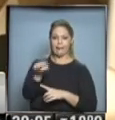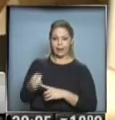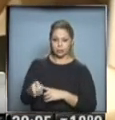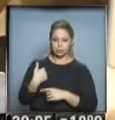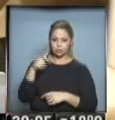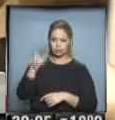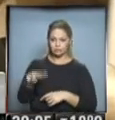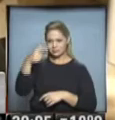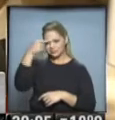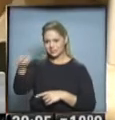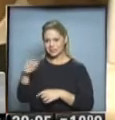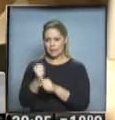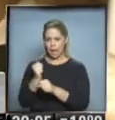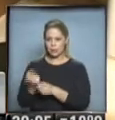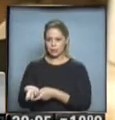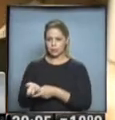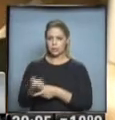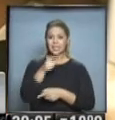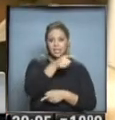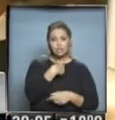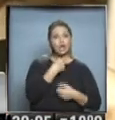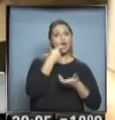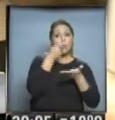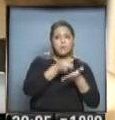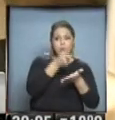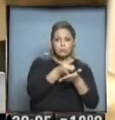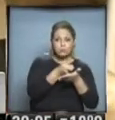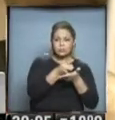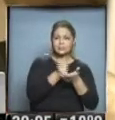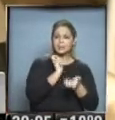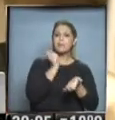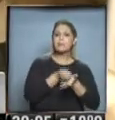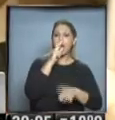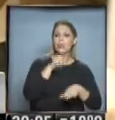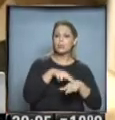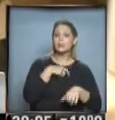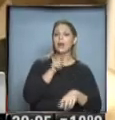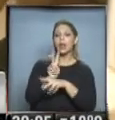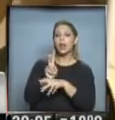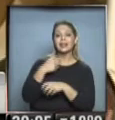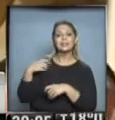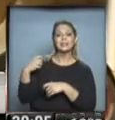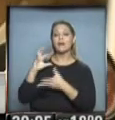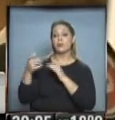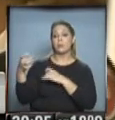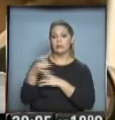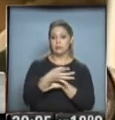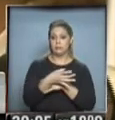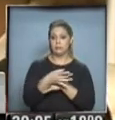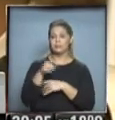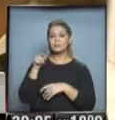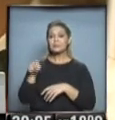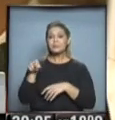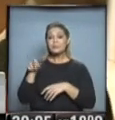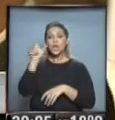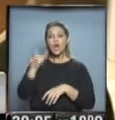estos trabajadores y que aportan para sostener el sistema ferroviario en la Argentina. Está claro, están en desacuerdo con la